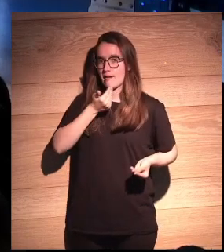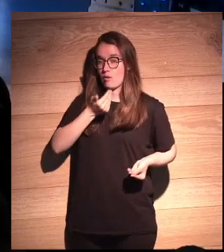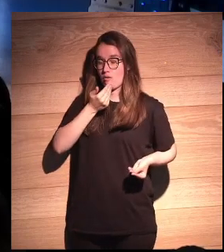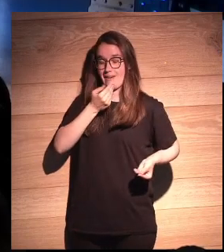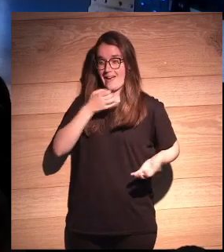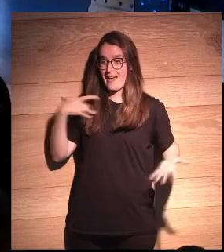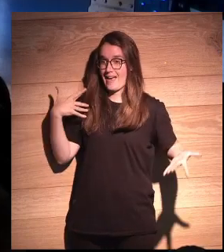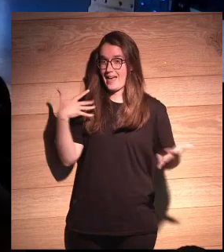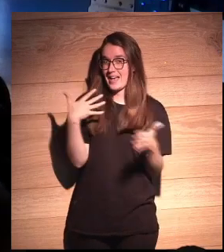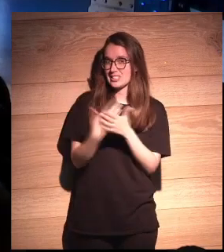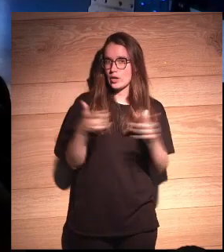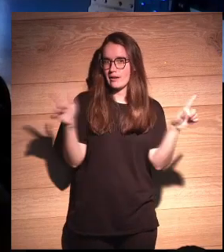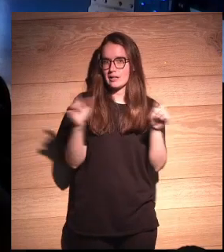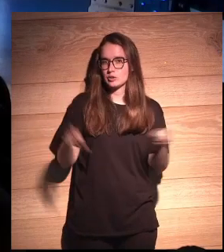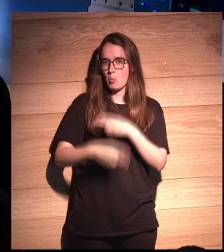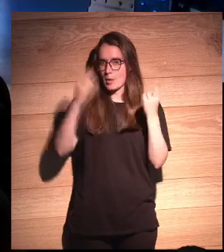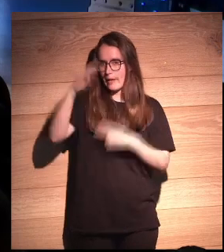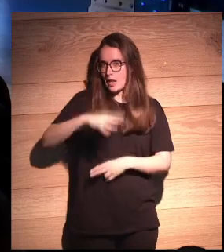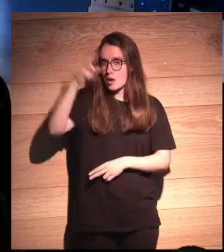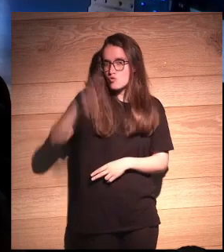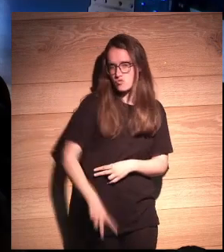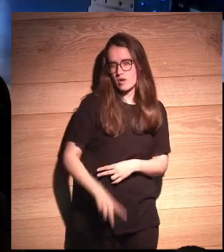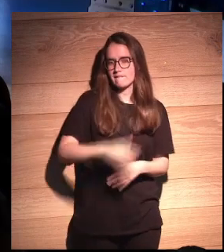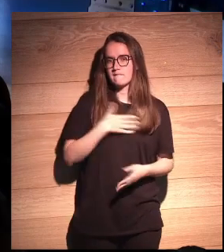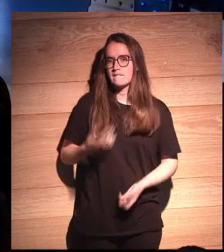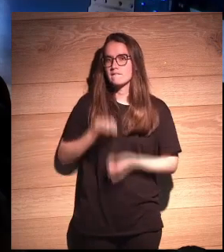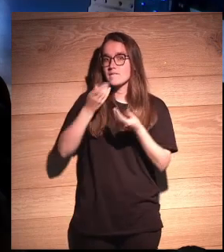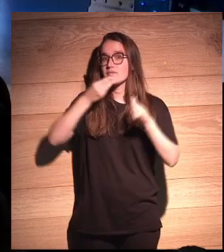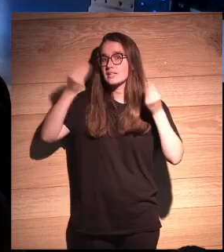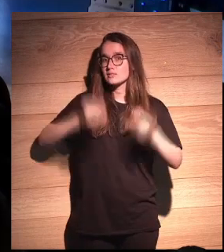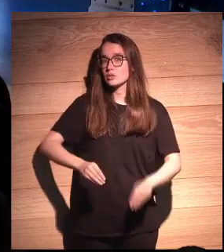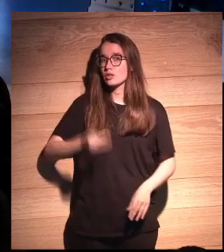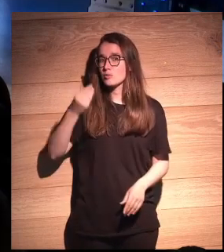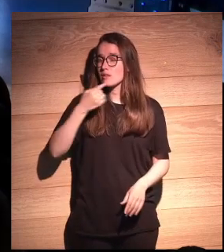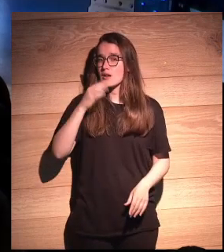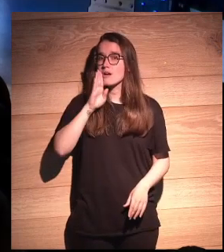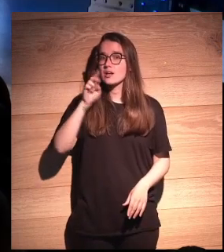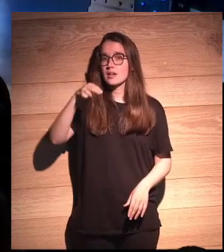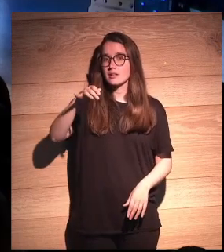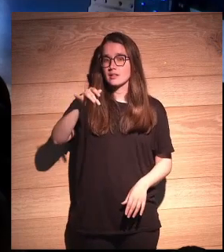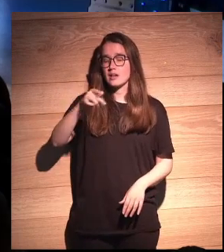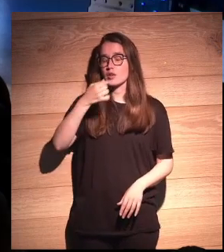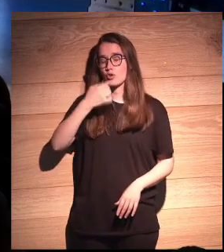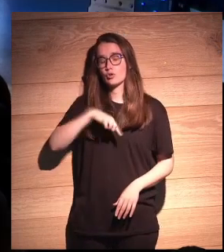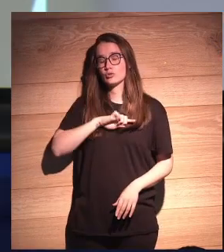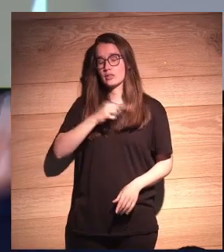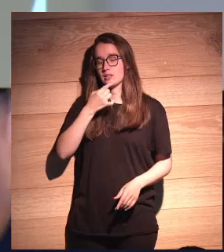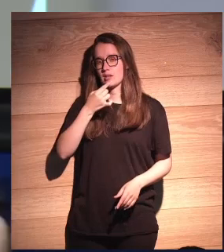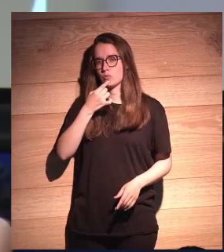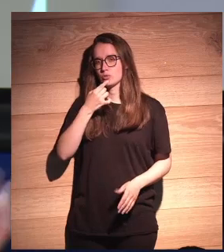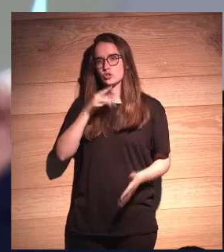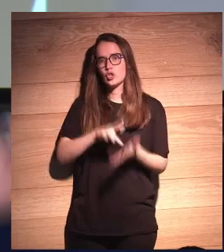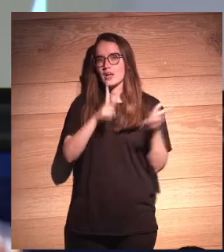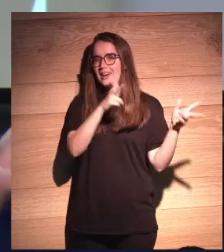hubiera visto en la televisión pública catalana. Queríamos contar historias, como decía Natalia, nosotras siempre decíamos, es